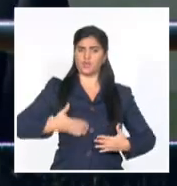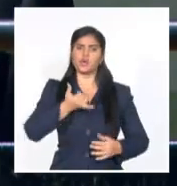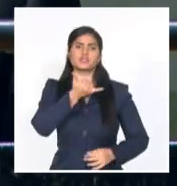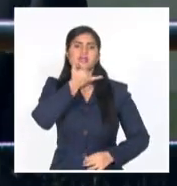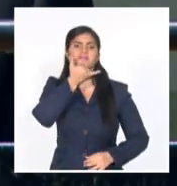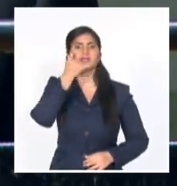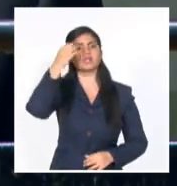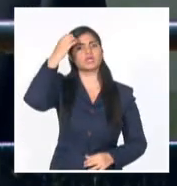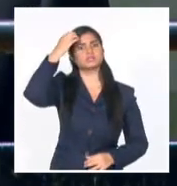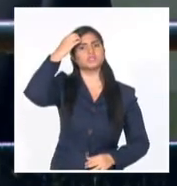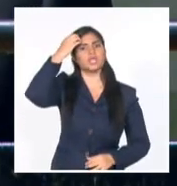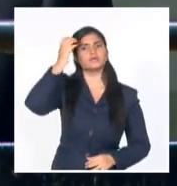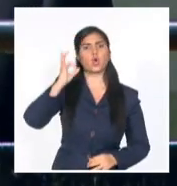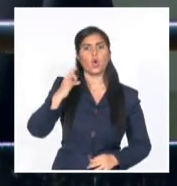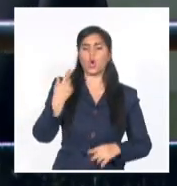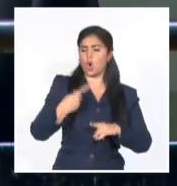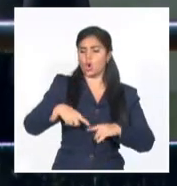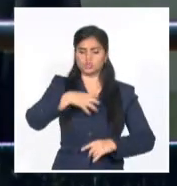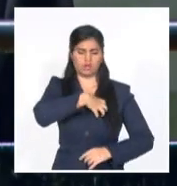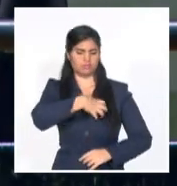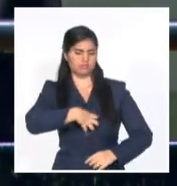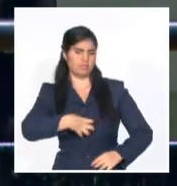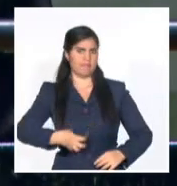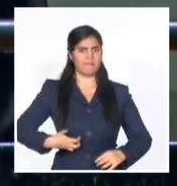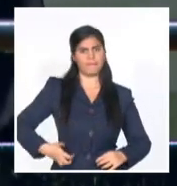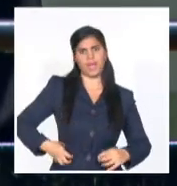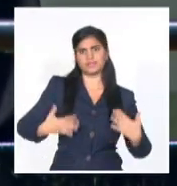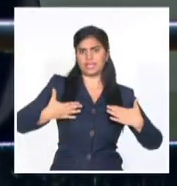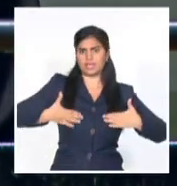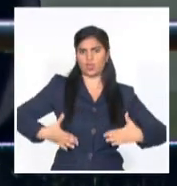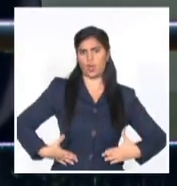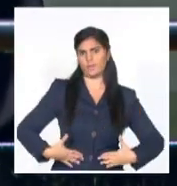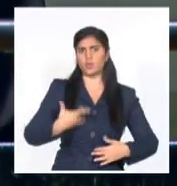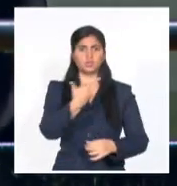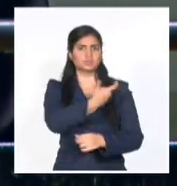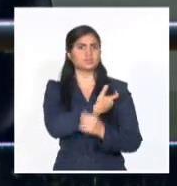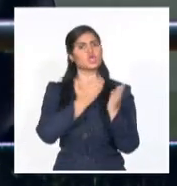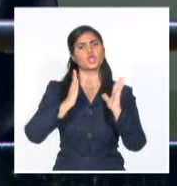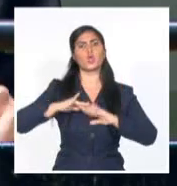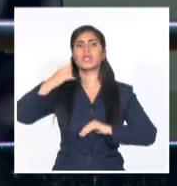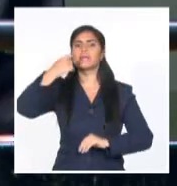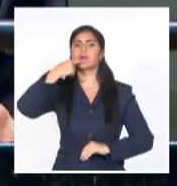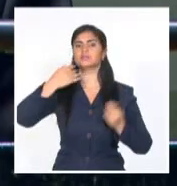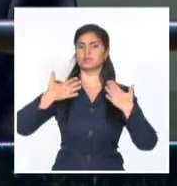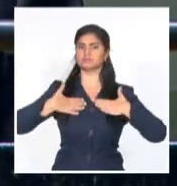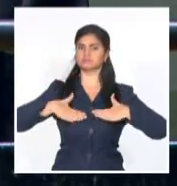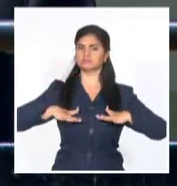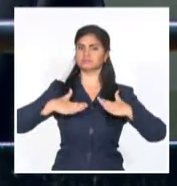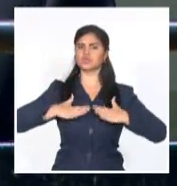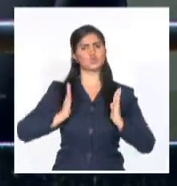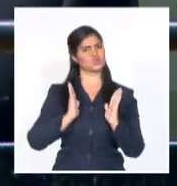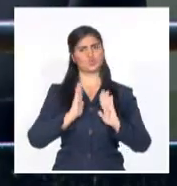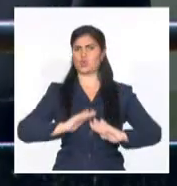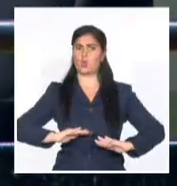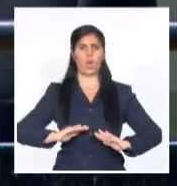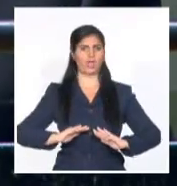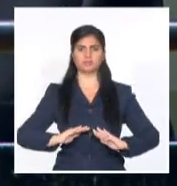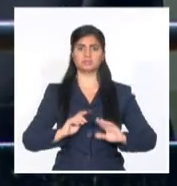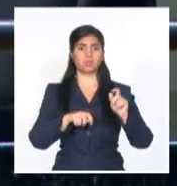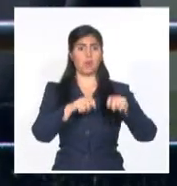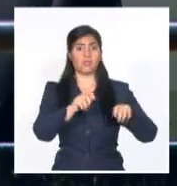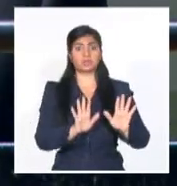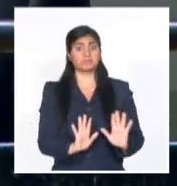central es el más eficaz tratamiento. Hoy, la